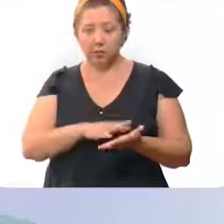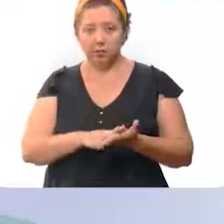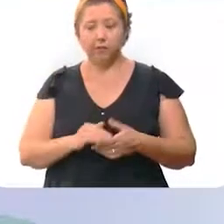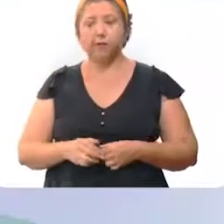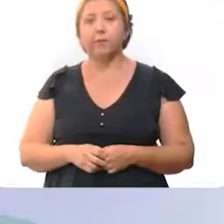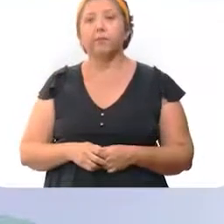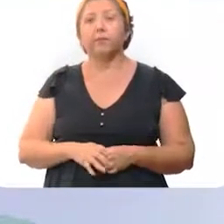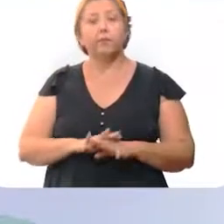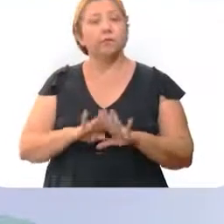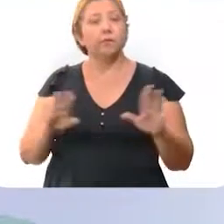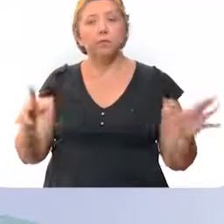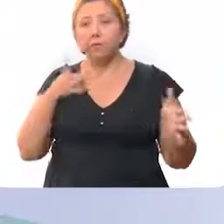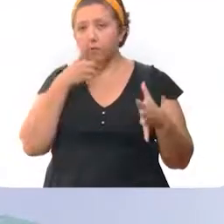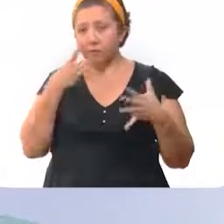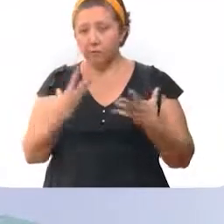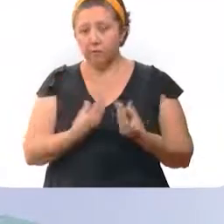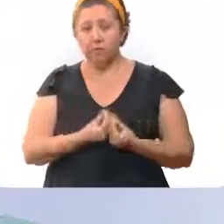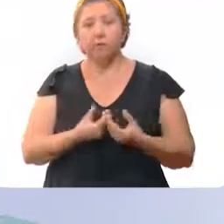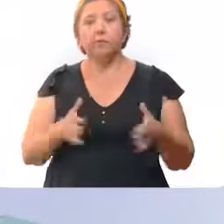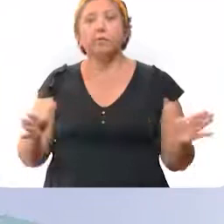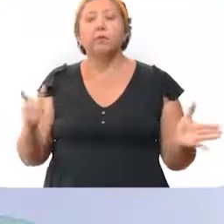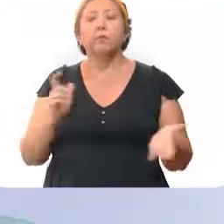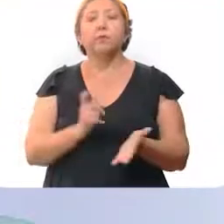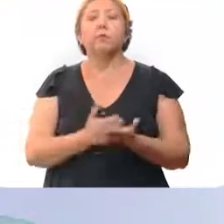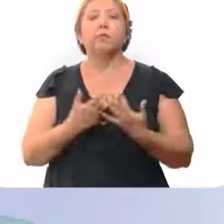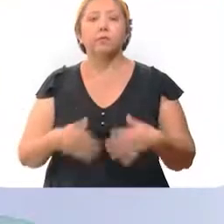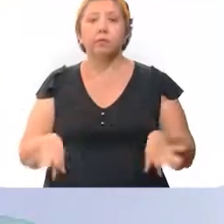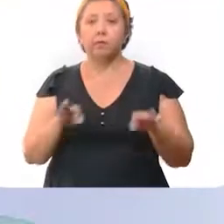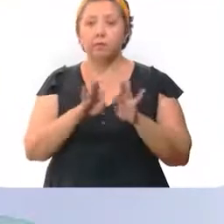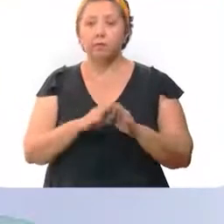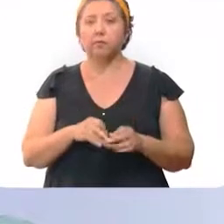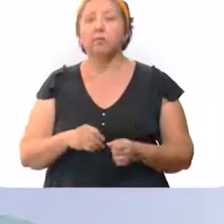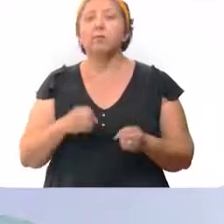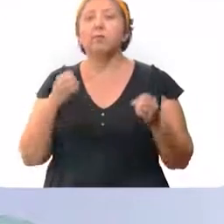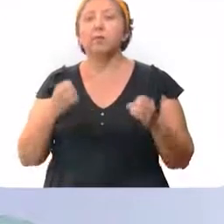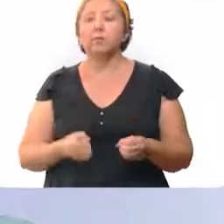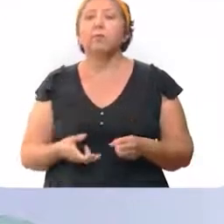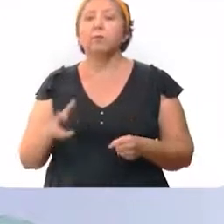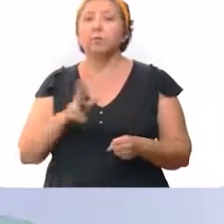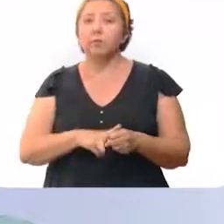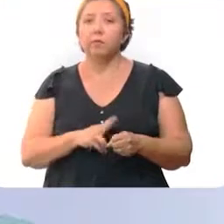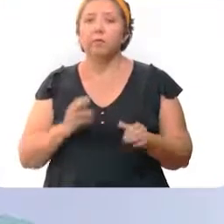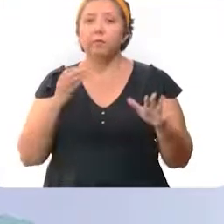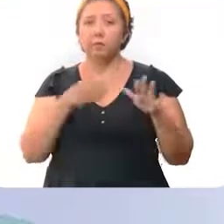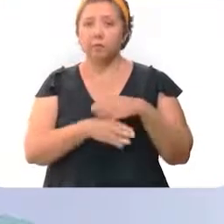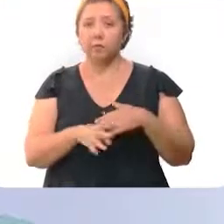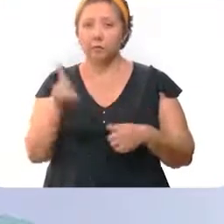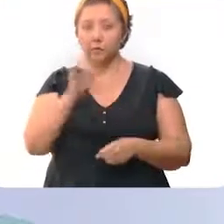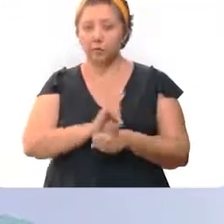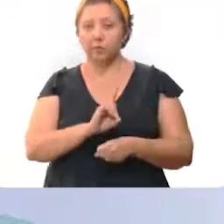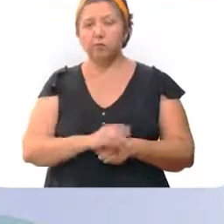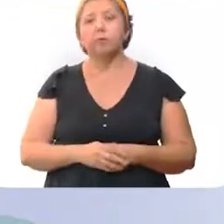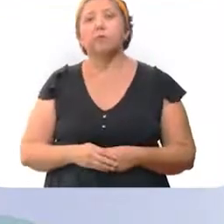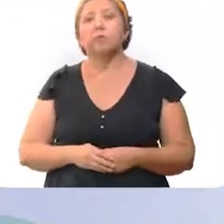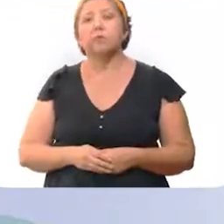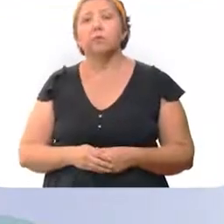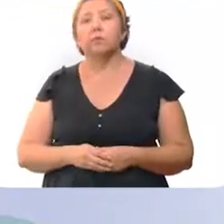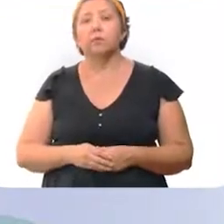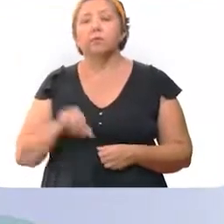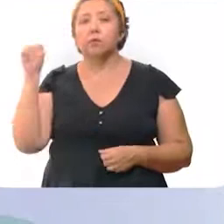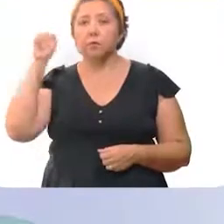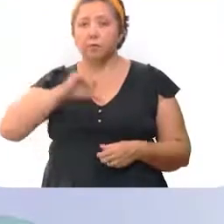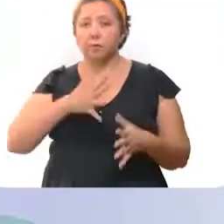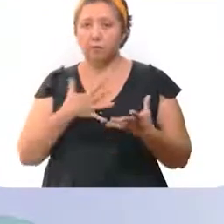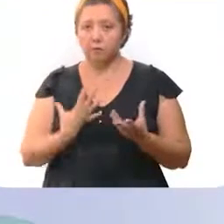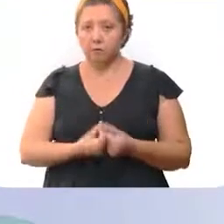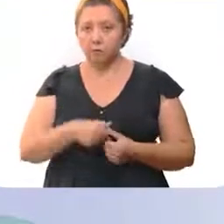registros. Como hemos señalado, en la reapertura económica, los datos más importantes son la ocupación hospitalaria y los ingresos diarios. El